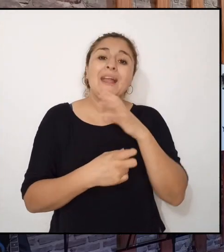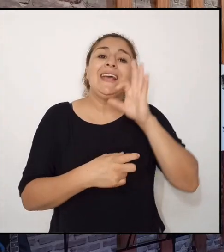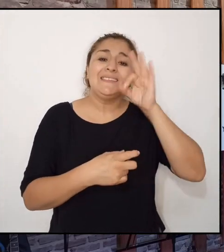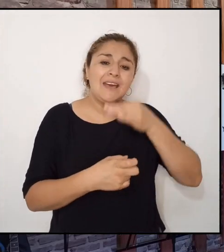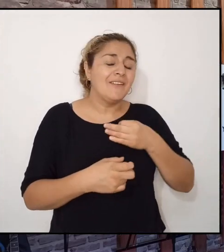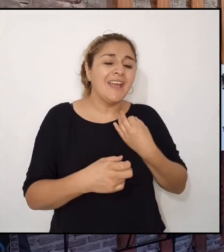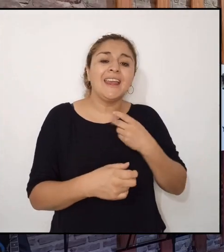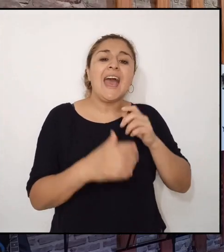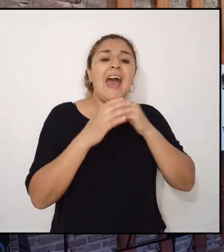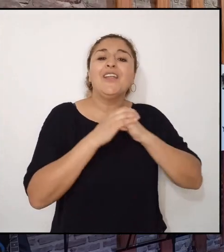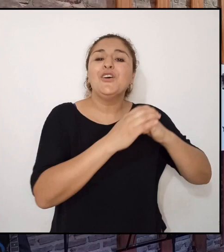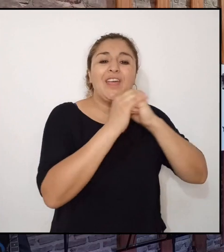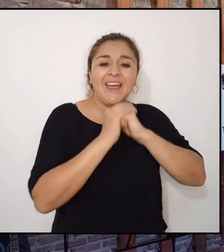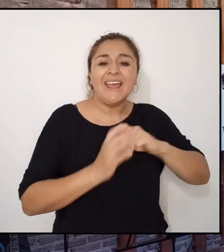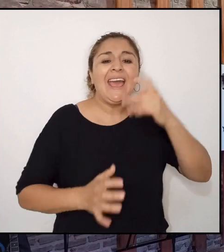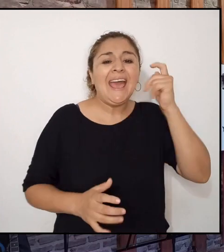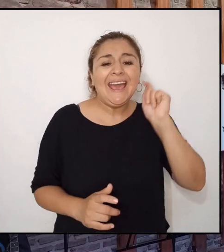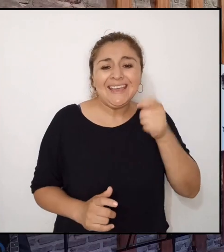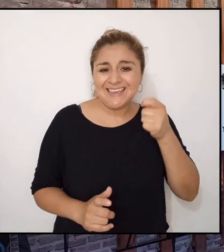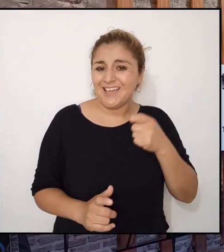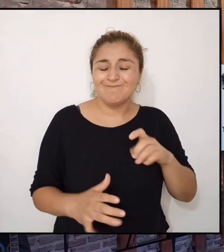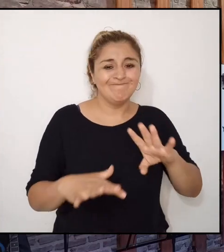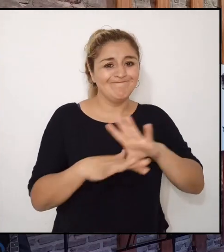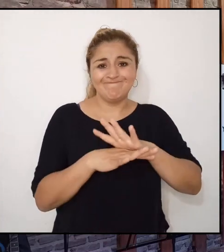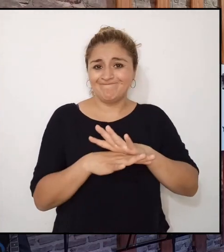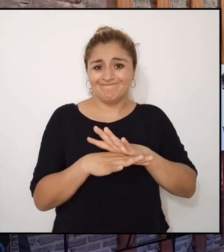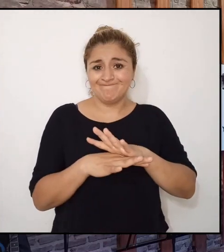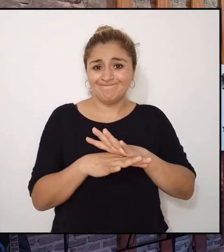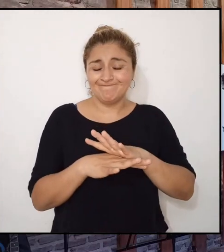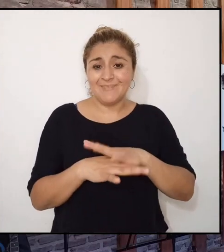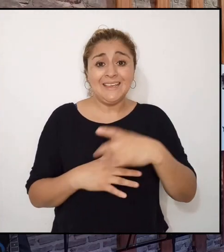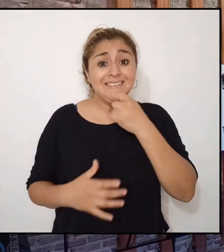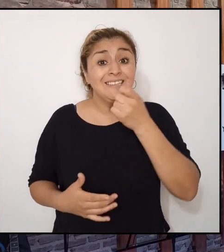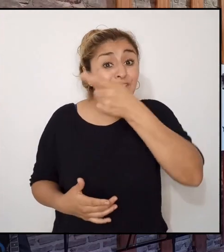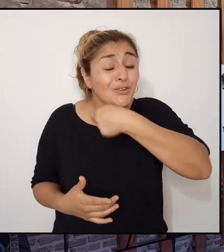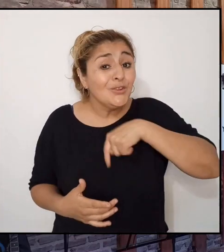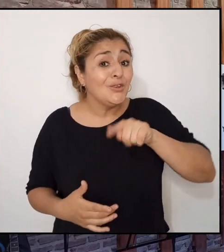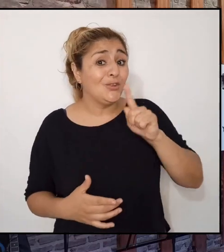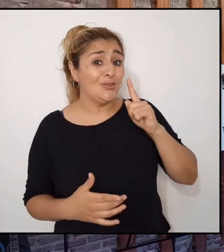verdadera si no conoces a Dios.